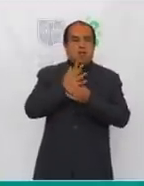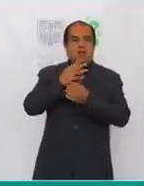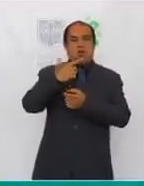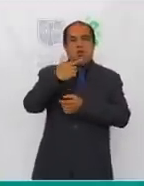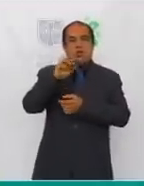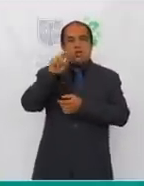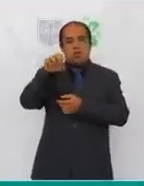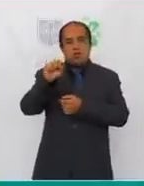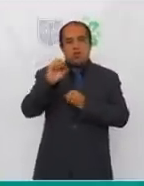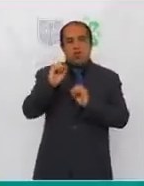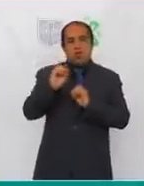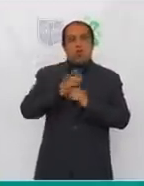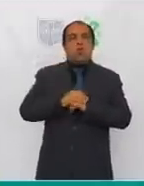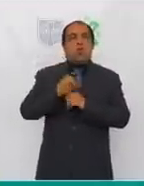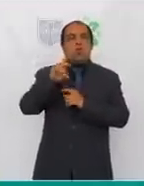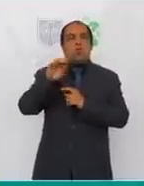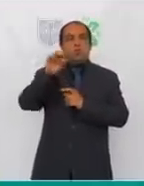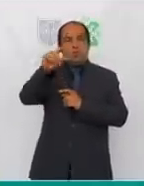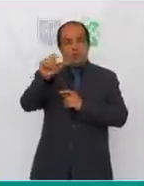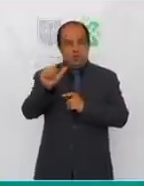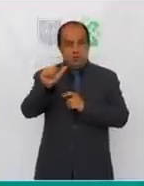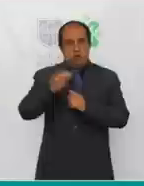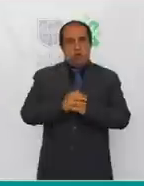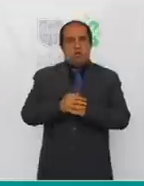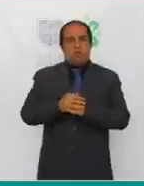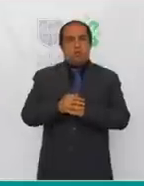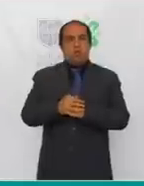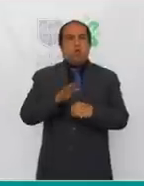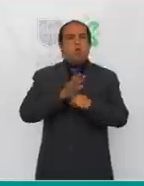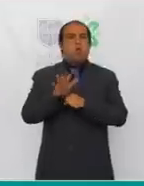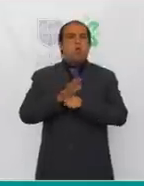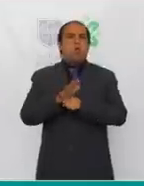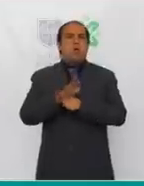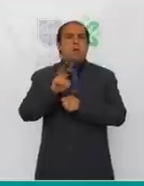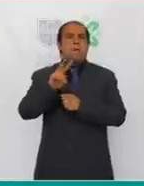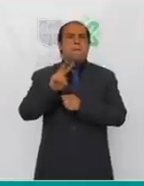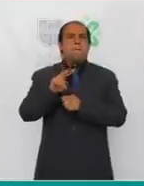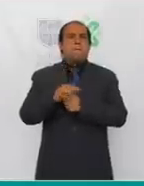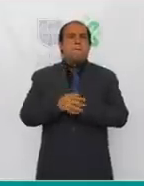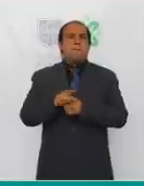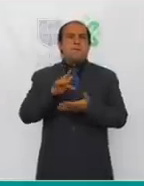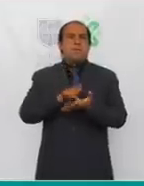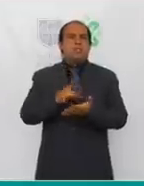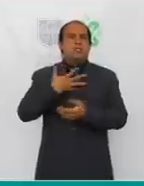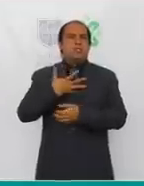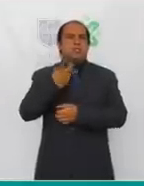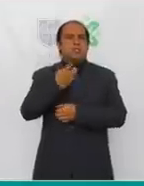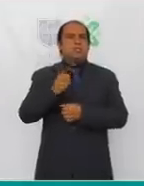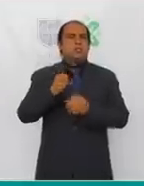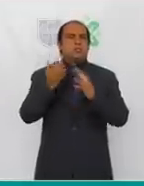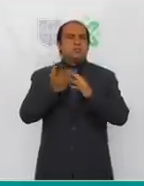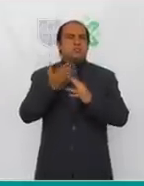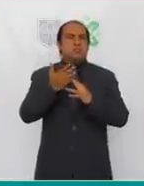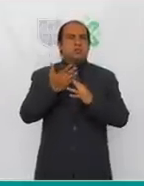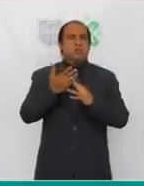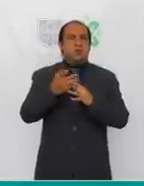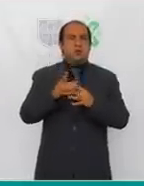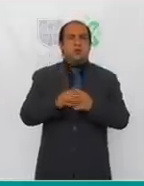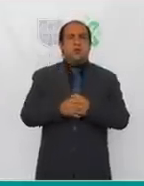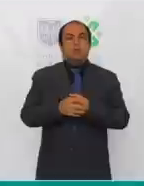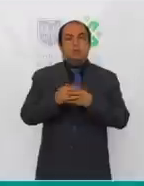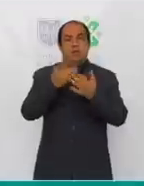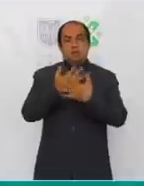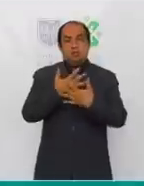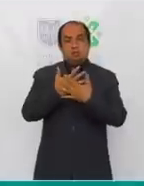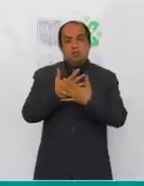poda. ¿Qué ventajas tiene esta estación? Bueno, primero, las líneas de espera de los vehículos se van a